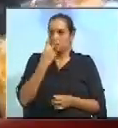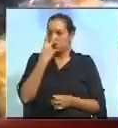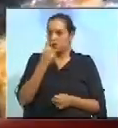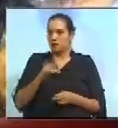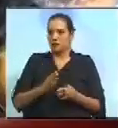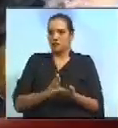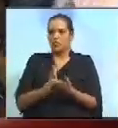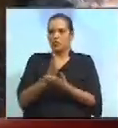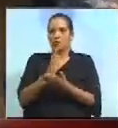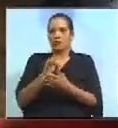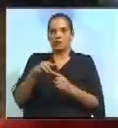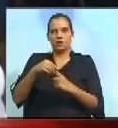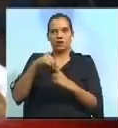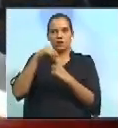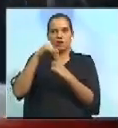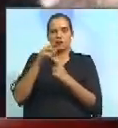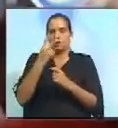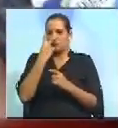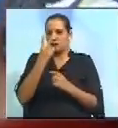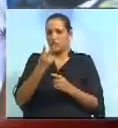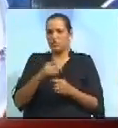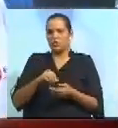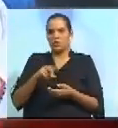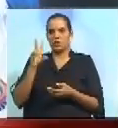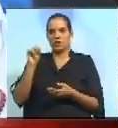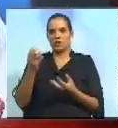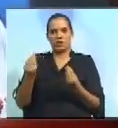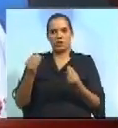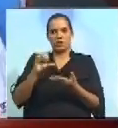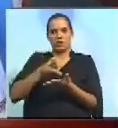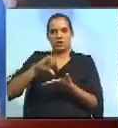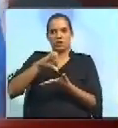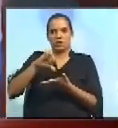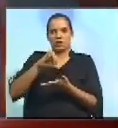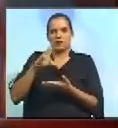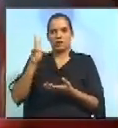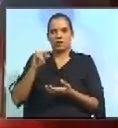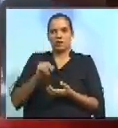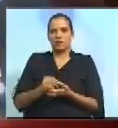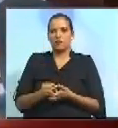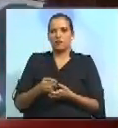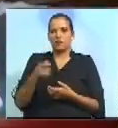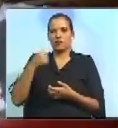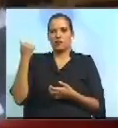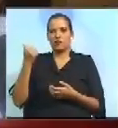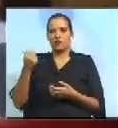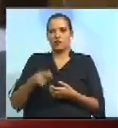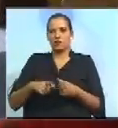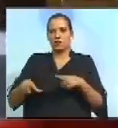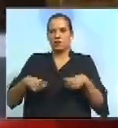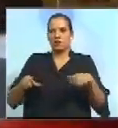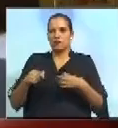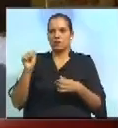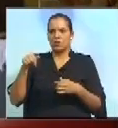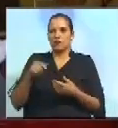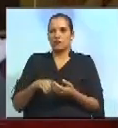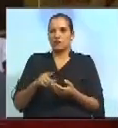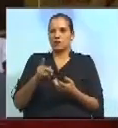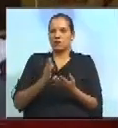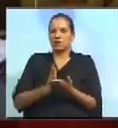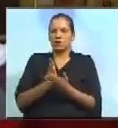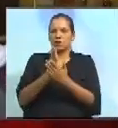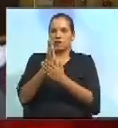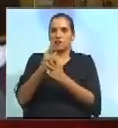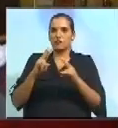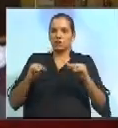Chifle que es especial, como te das cuenta que el chifle no es grasoso, embebido como te encuentras en otras partes. Era